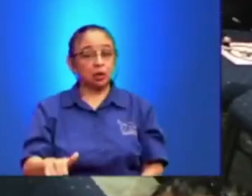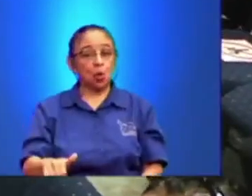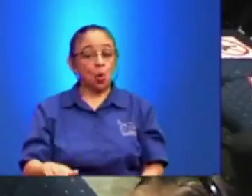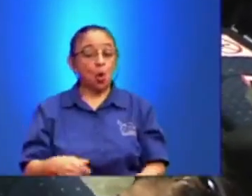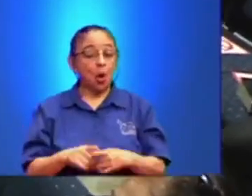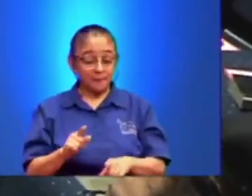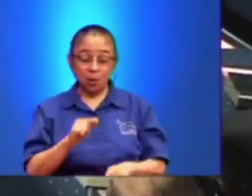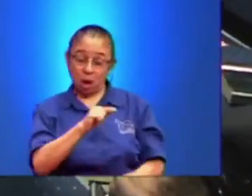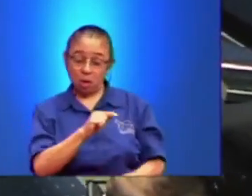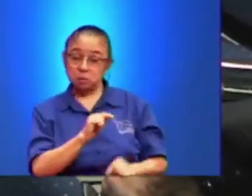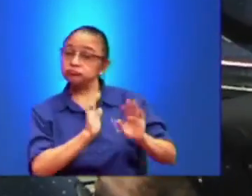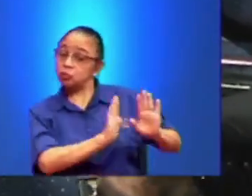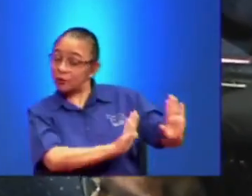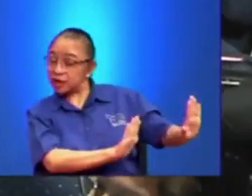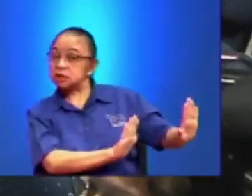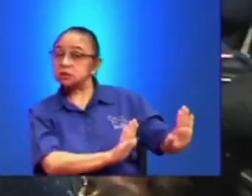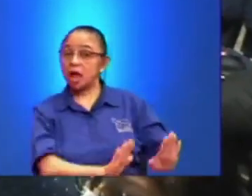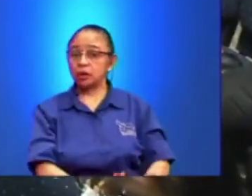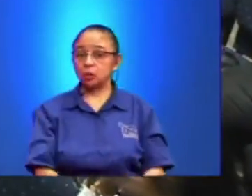rechazado